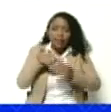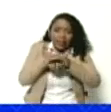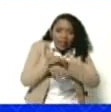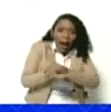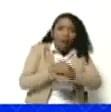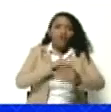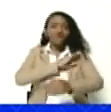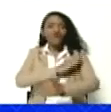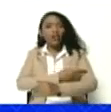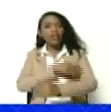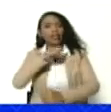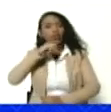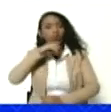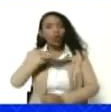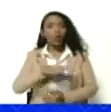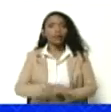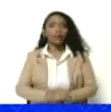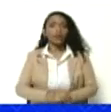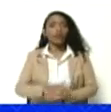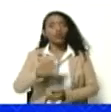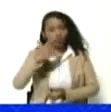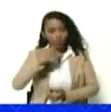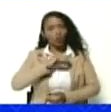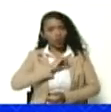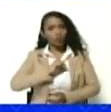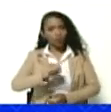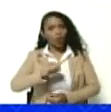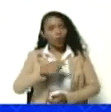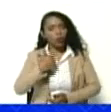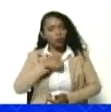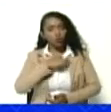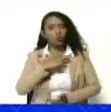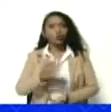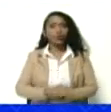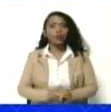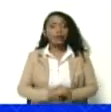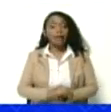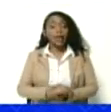fuerza de historia. Lo somos. Y eso es lo que nos tiene aquí.